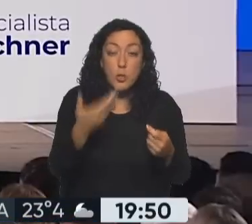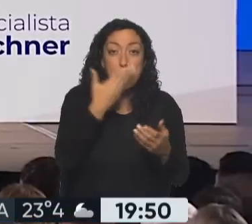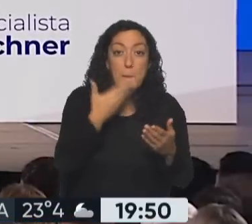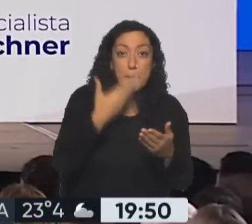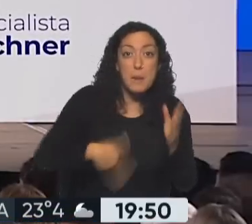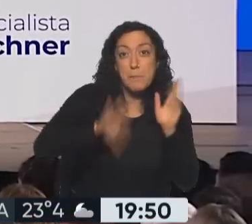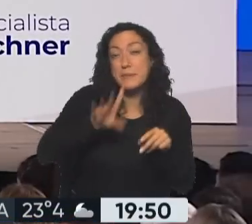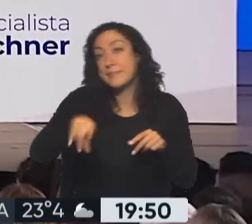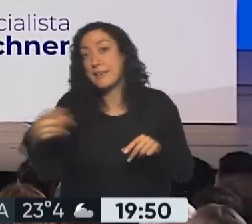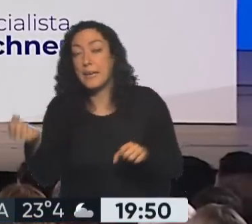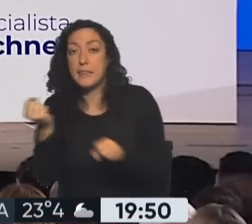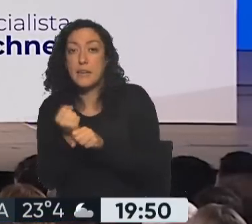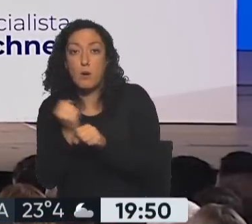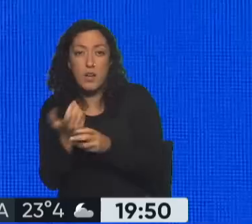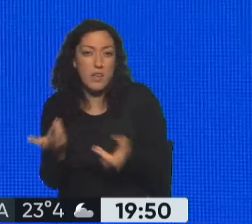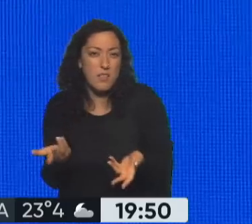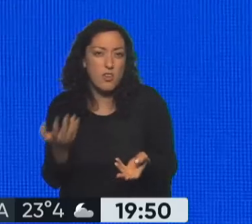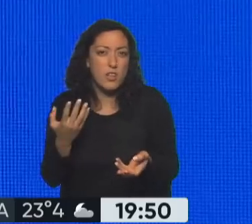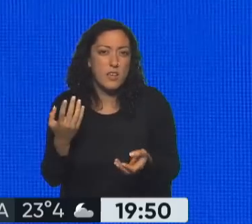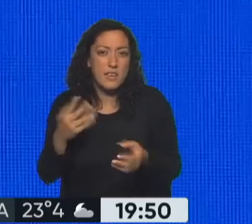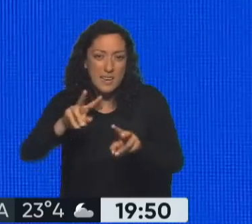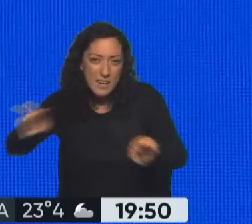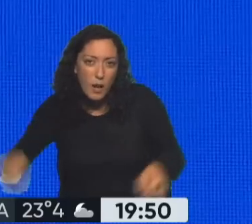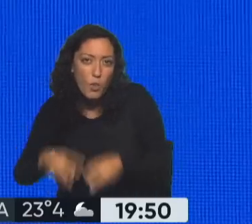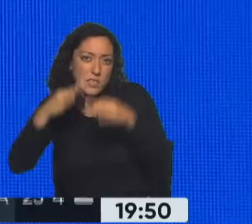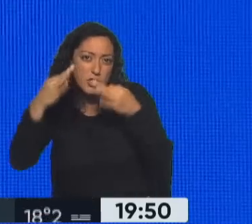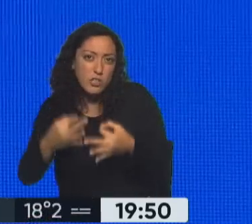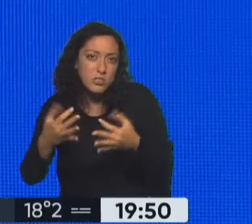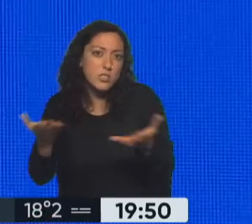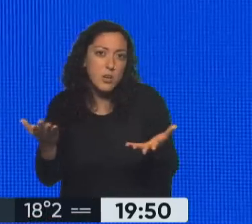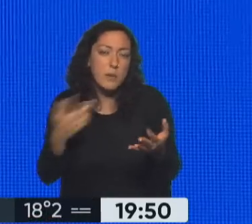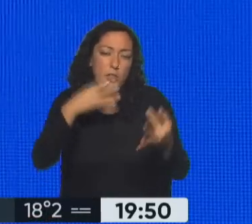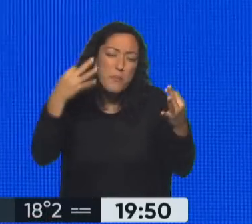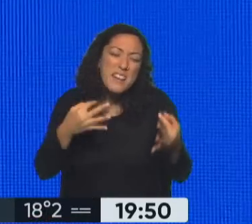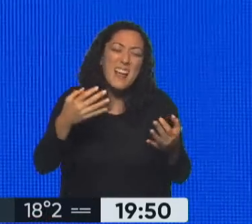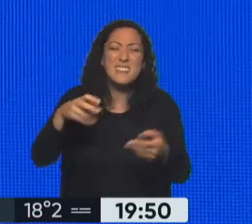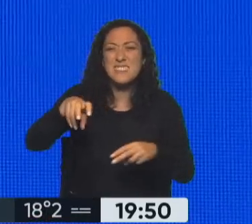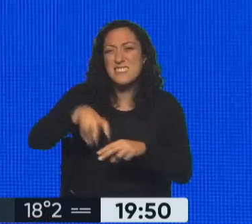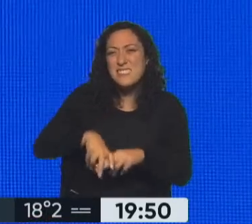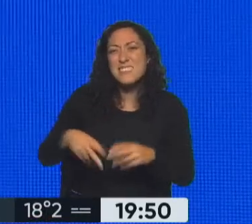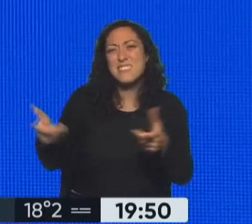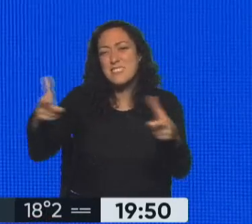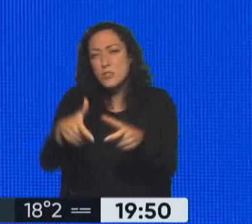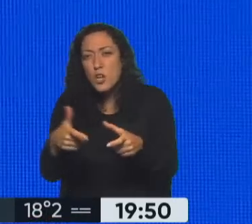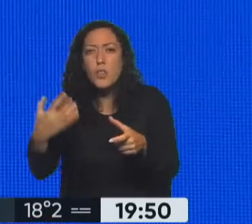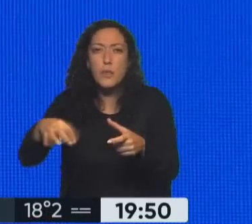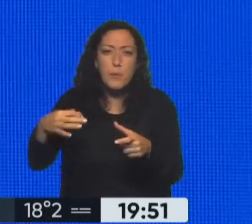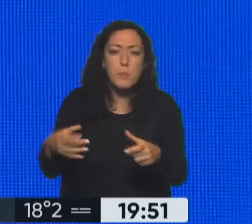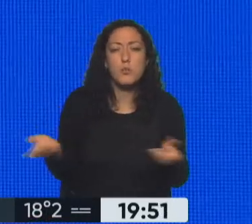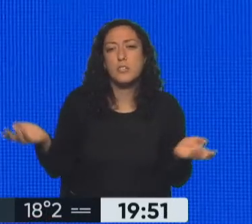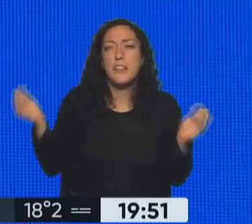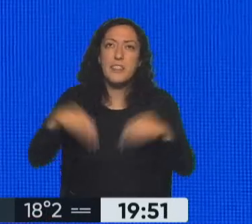de trabajadores que lo que se recaude efectivamente. Pero en serio, a sentarse, basta del eslogan del déficit